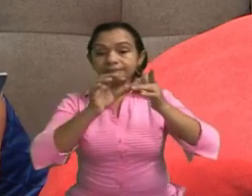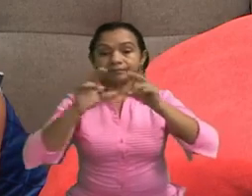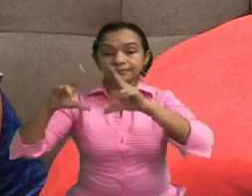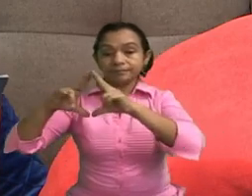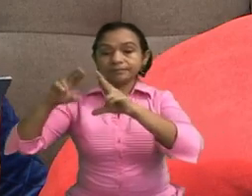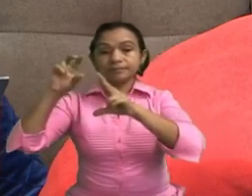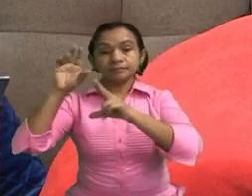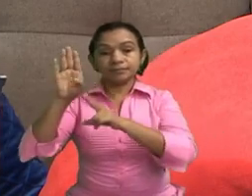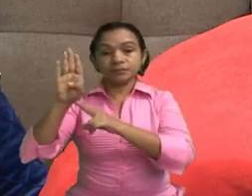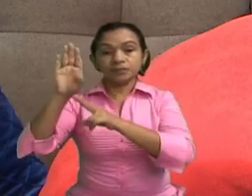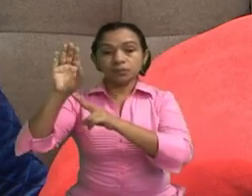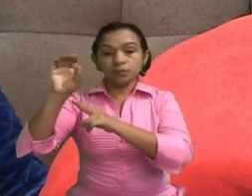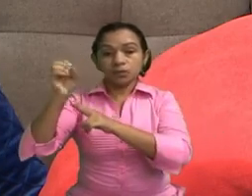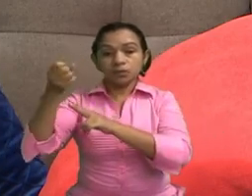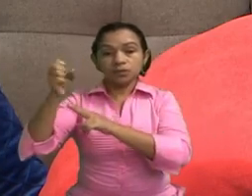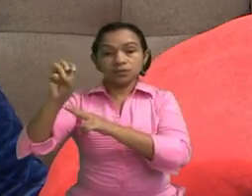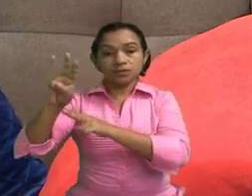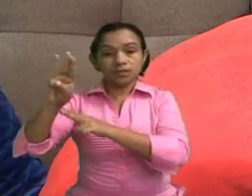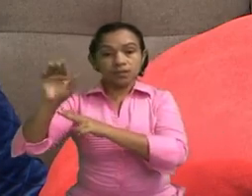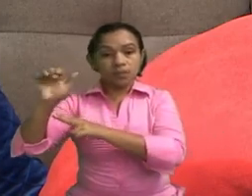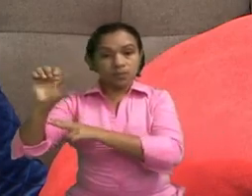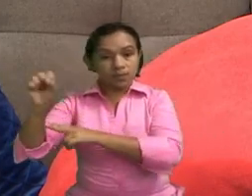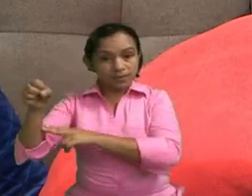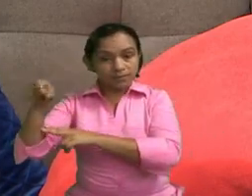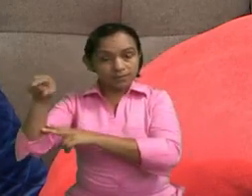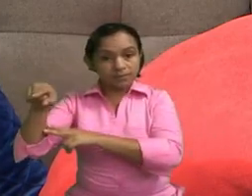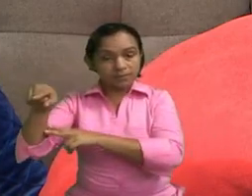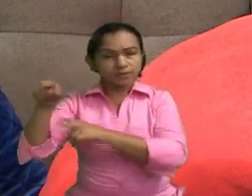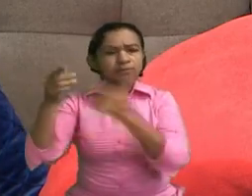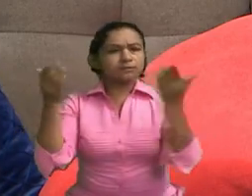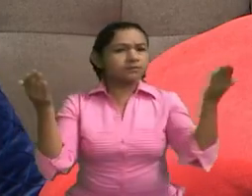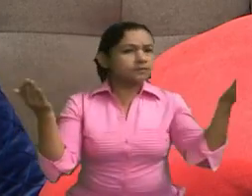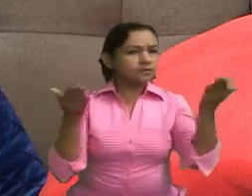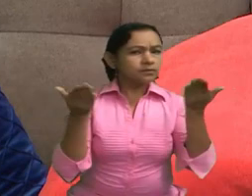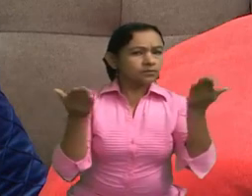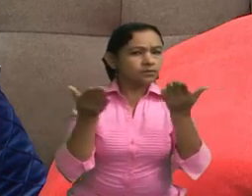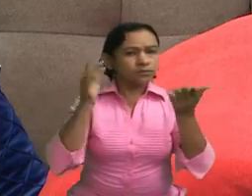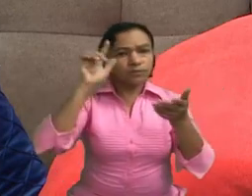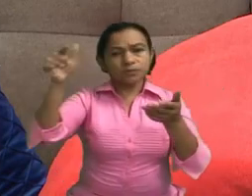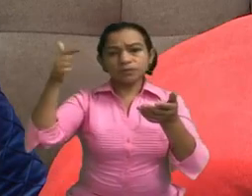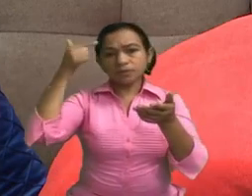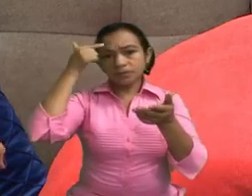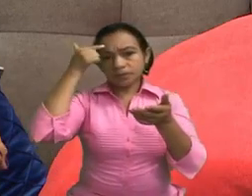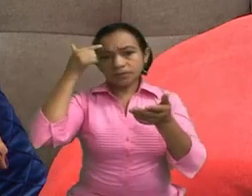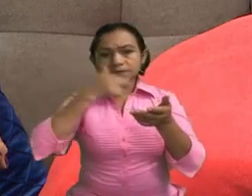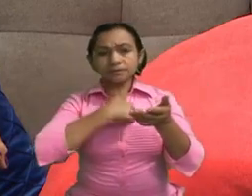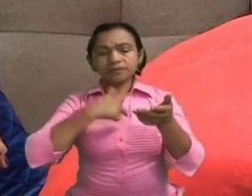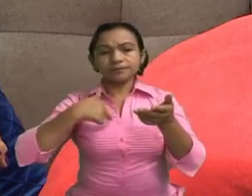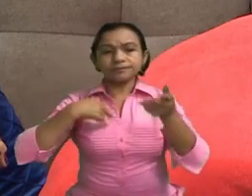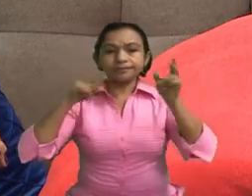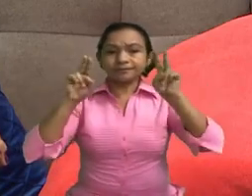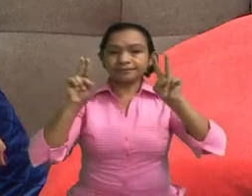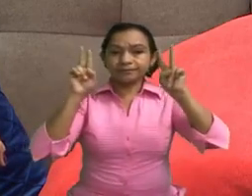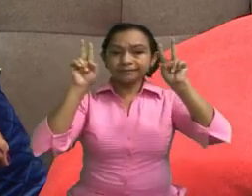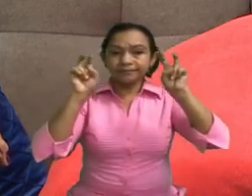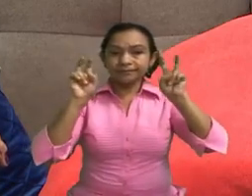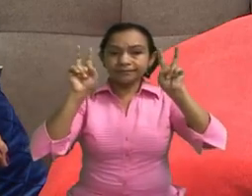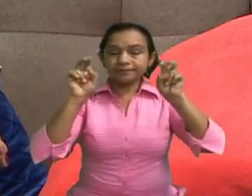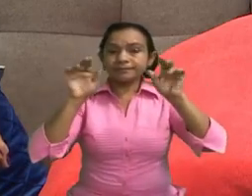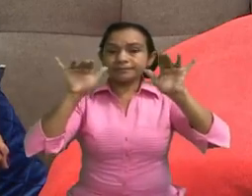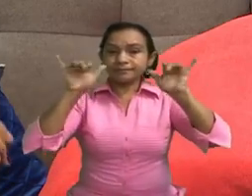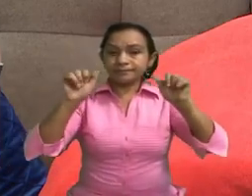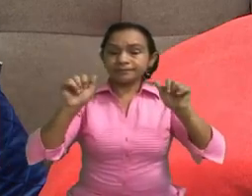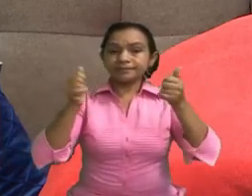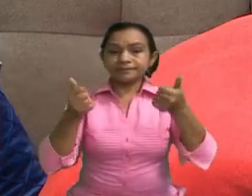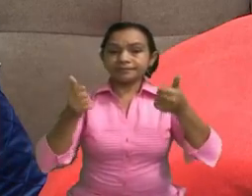entiendo que esto está dentro de un marco general, o sea, como gobierno ya es un tema que está institucionalizado,